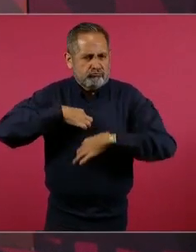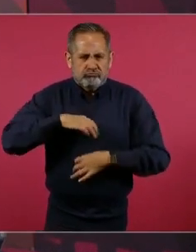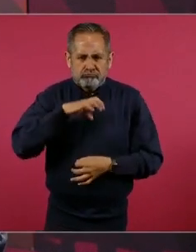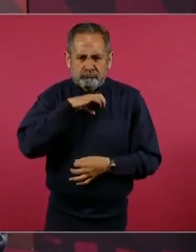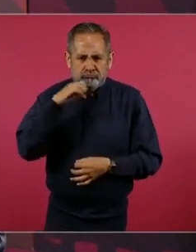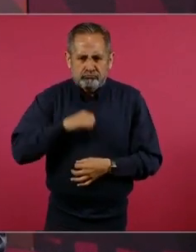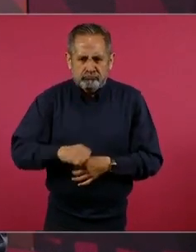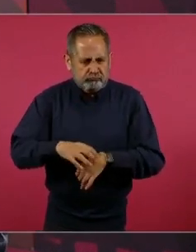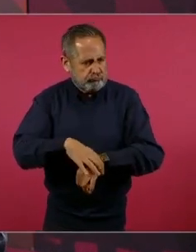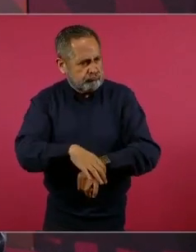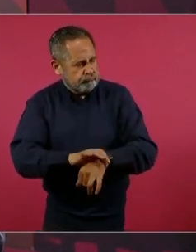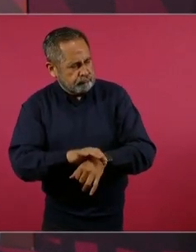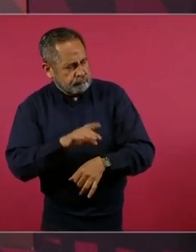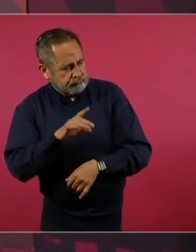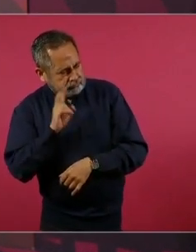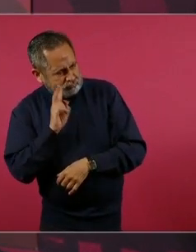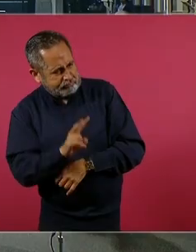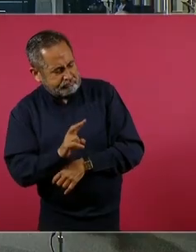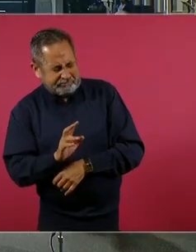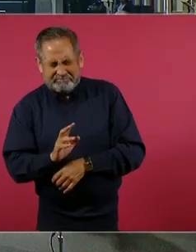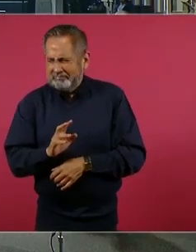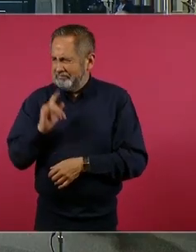alhajas.